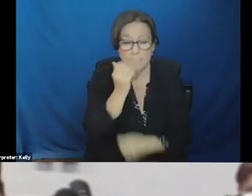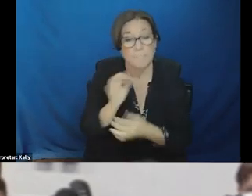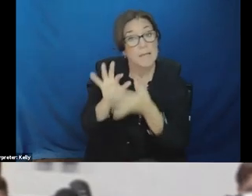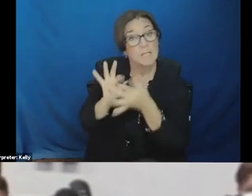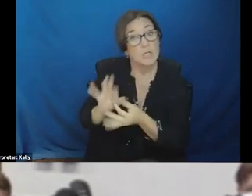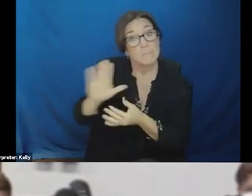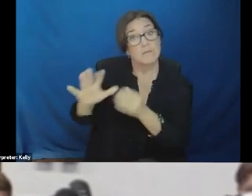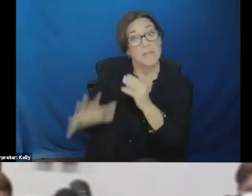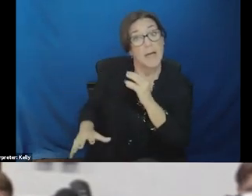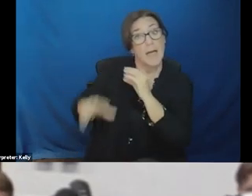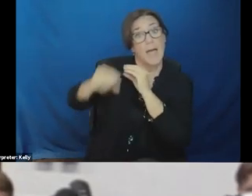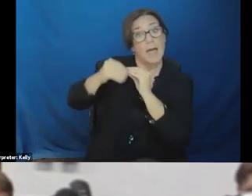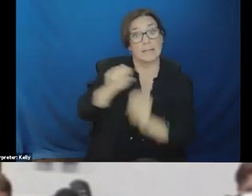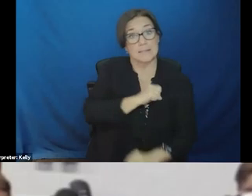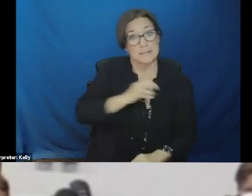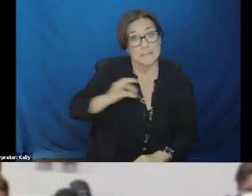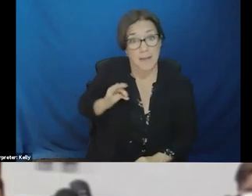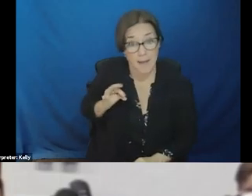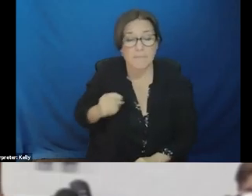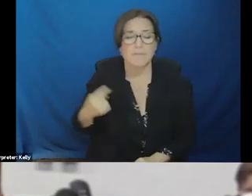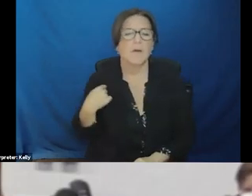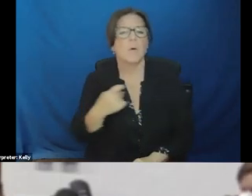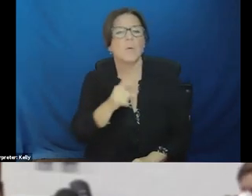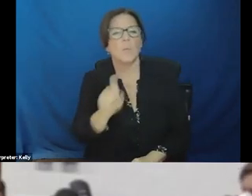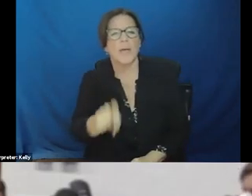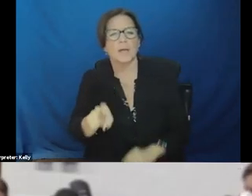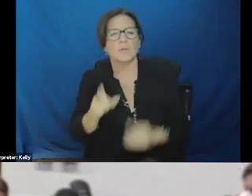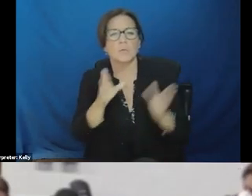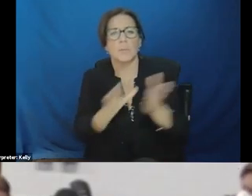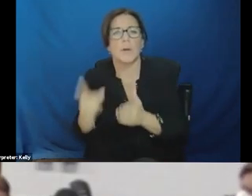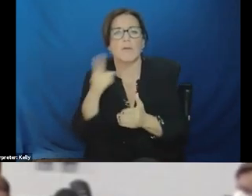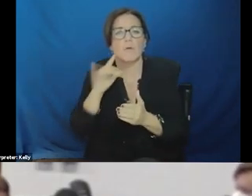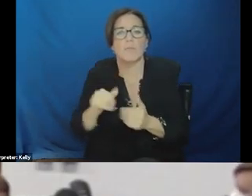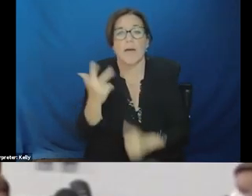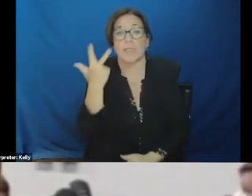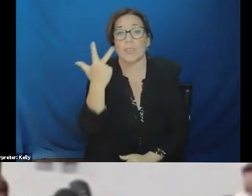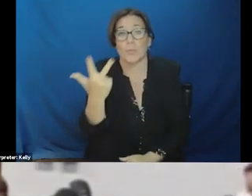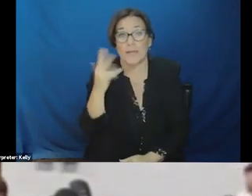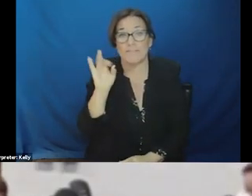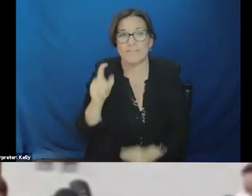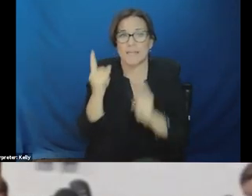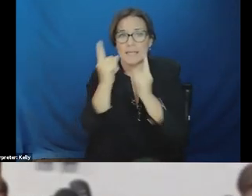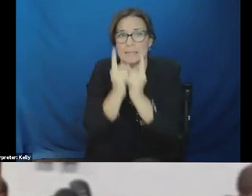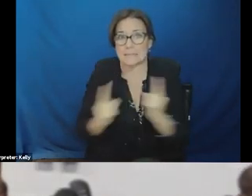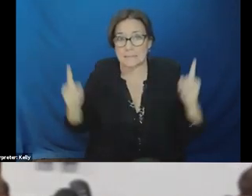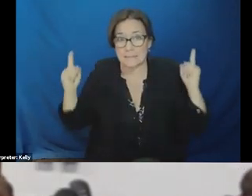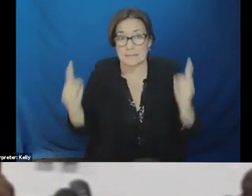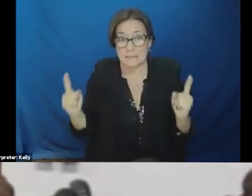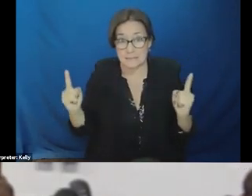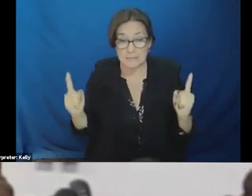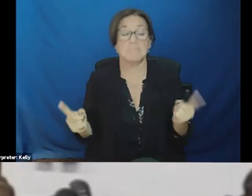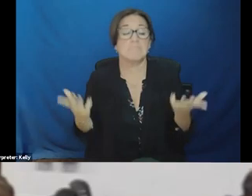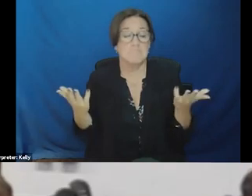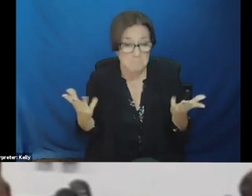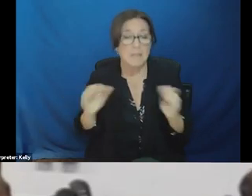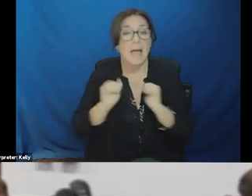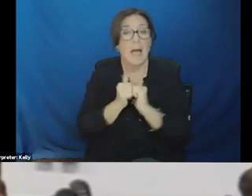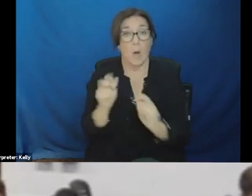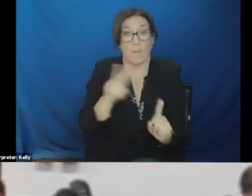preservando o des continuarlo en cuanto a los miembros del personal adicional tuvimos que prepararnos para el